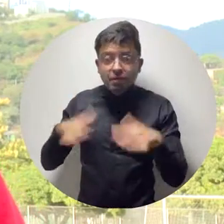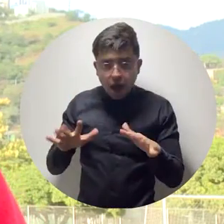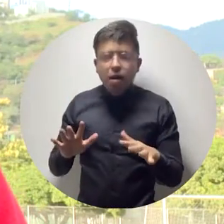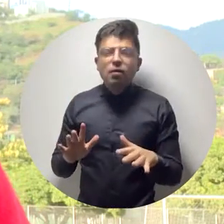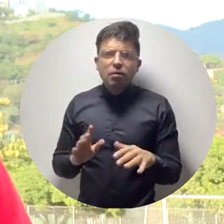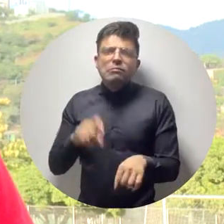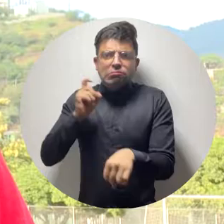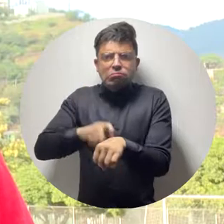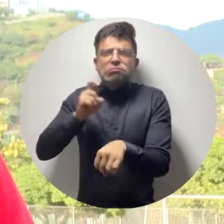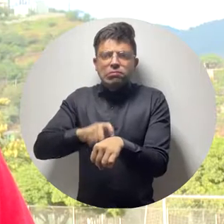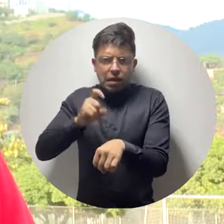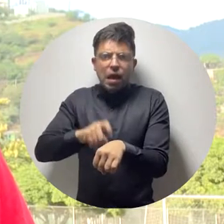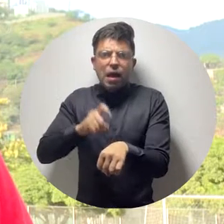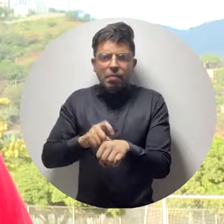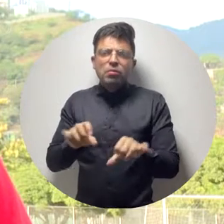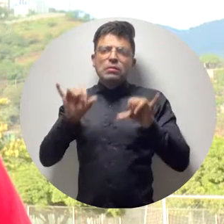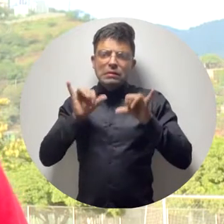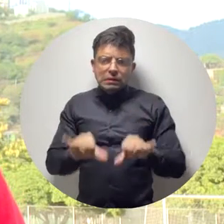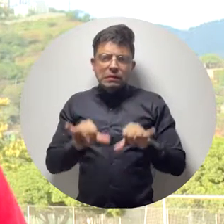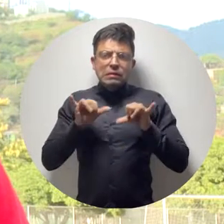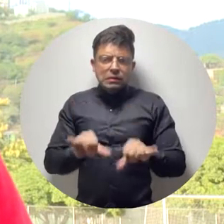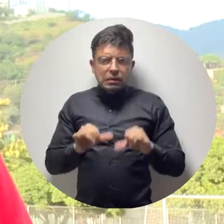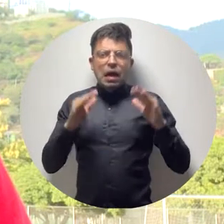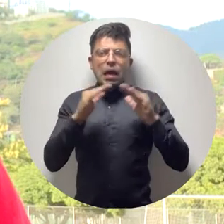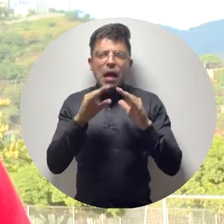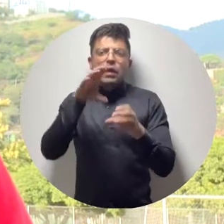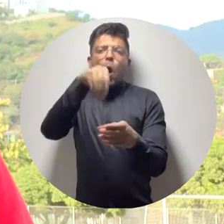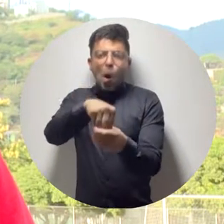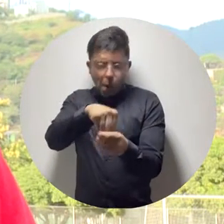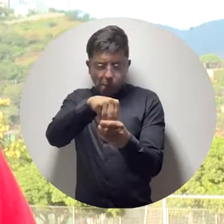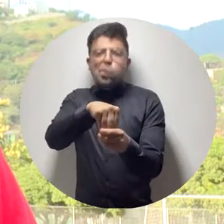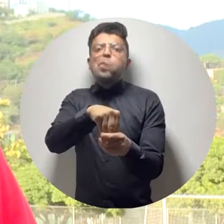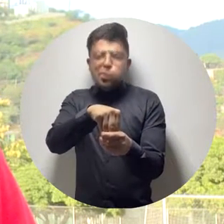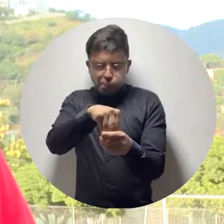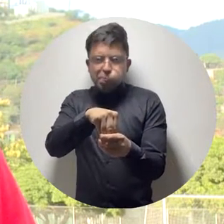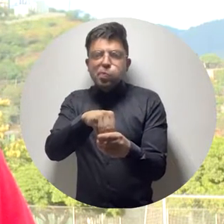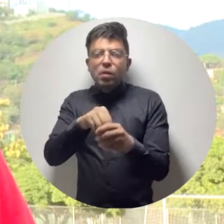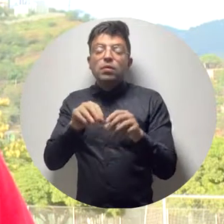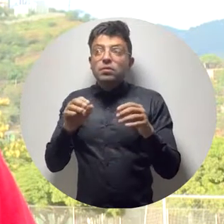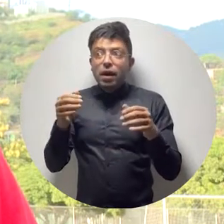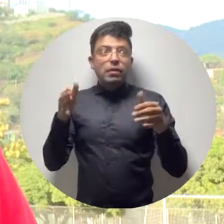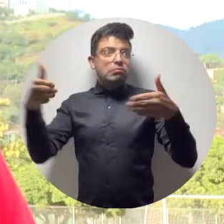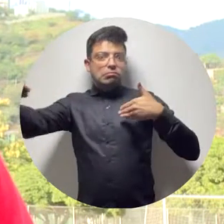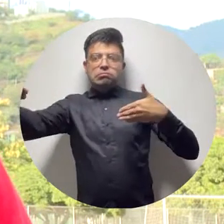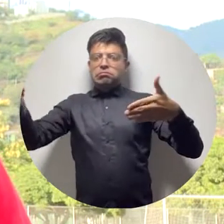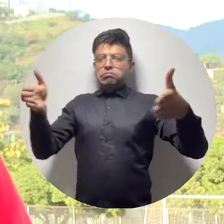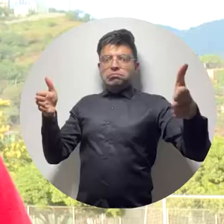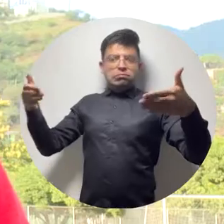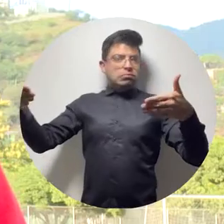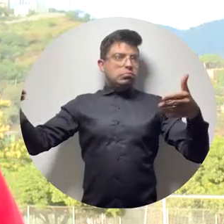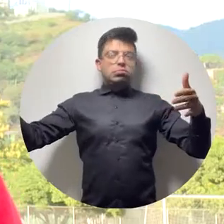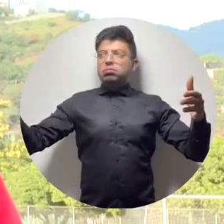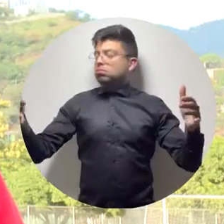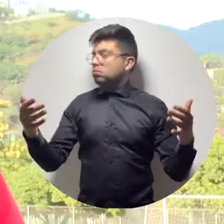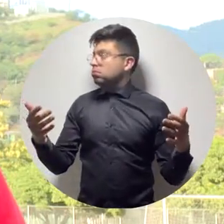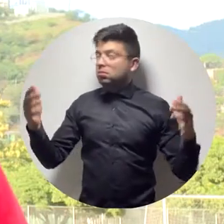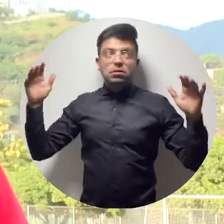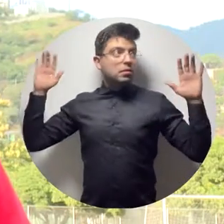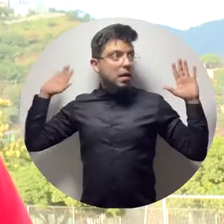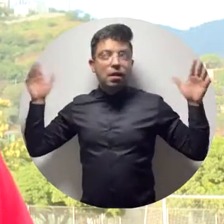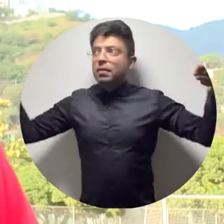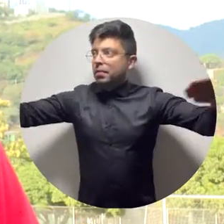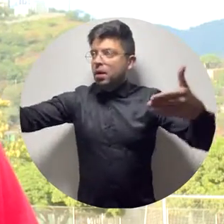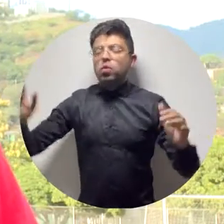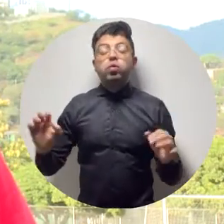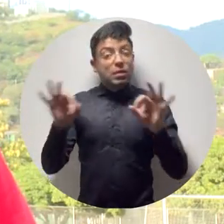Después de pasar un buen tiempo en recesión, enclaustrados en paredes, en las casas, es importante